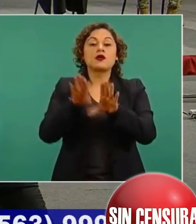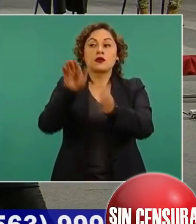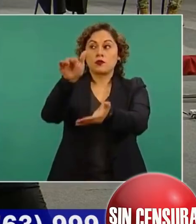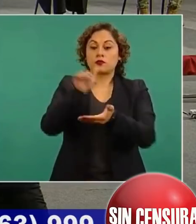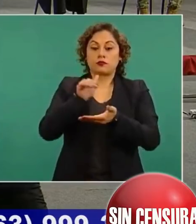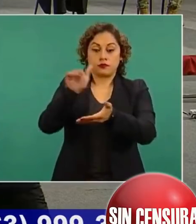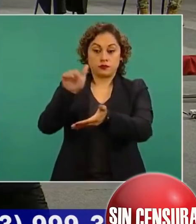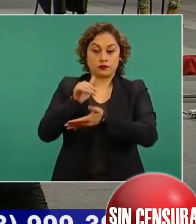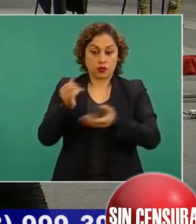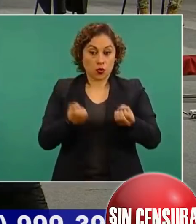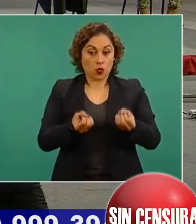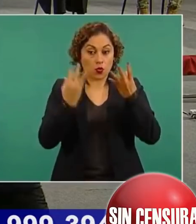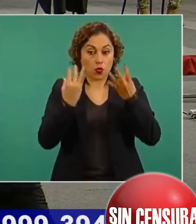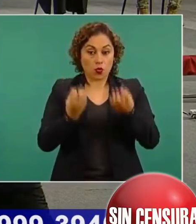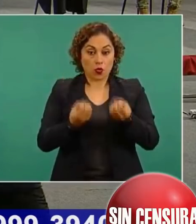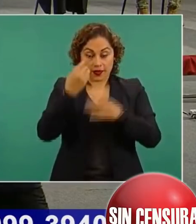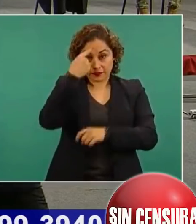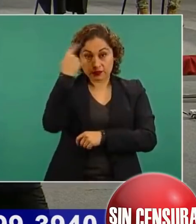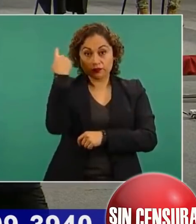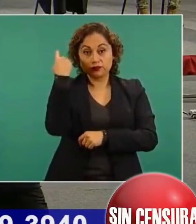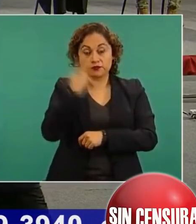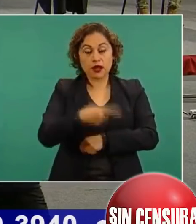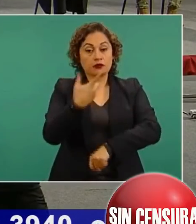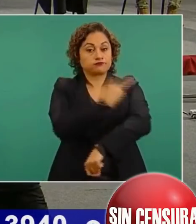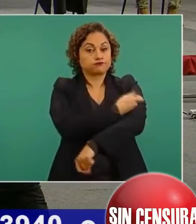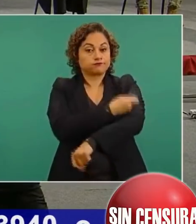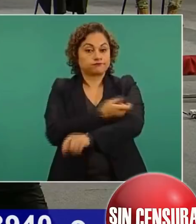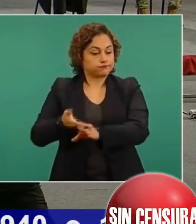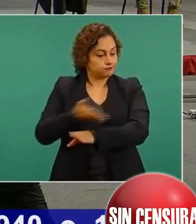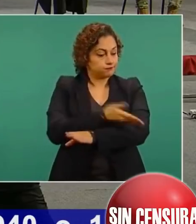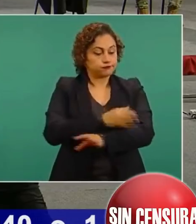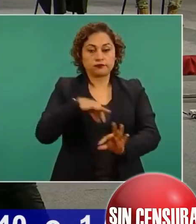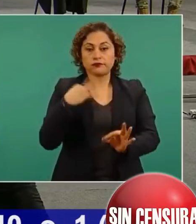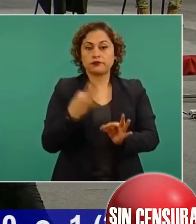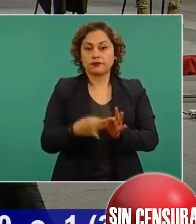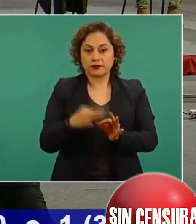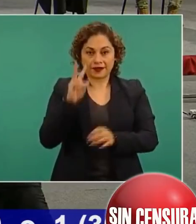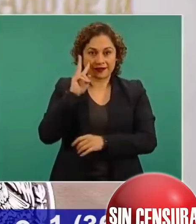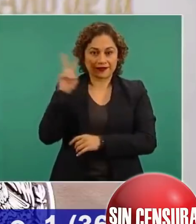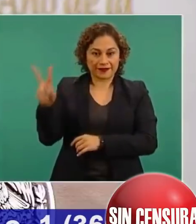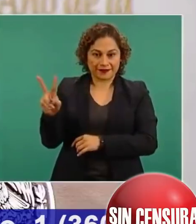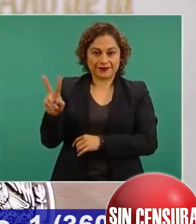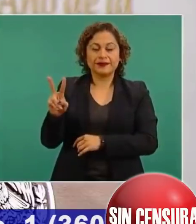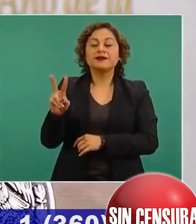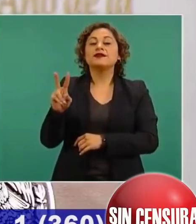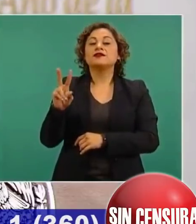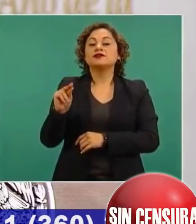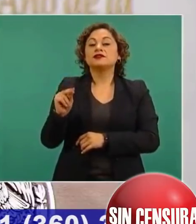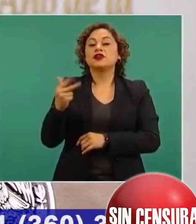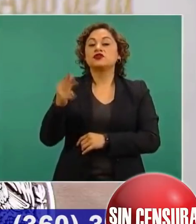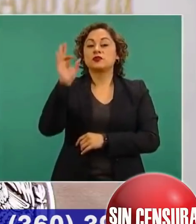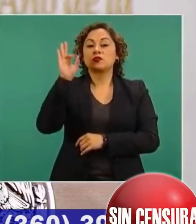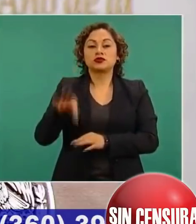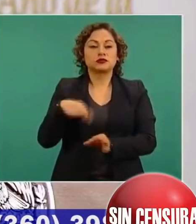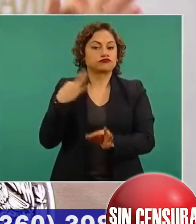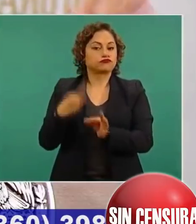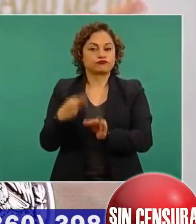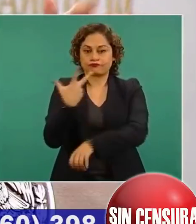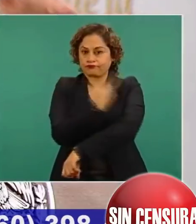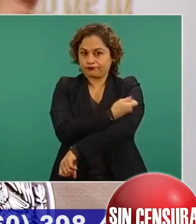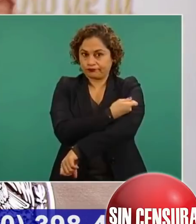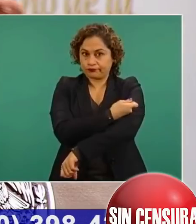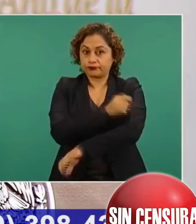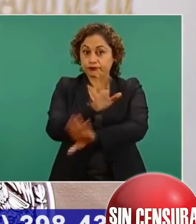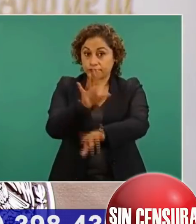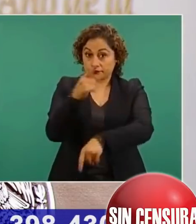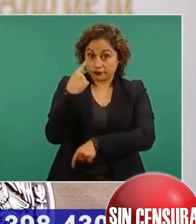de dosis que han sido ya aplicadas. Se ve que este 88% son las dosis que finalmente ya fueron aplicadas.